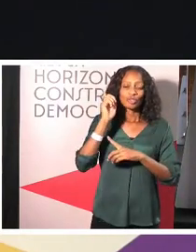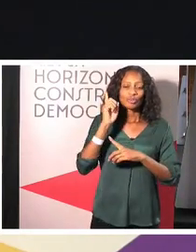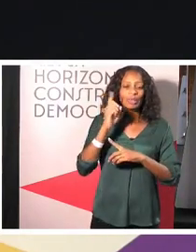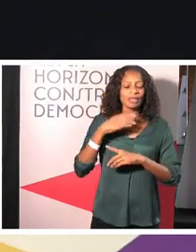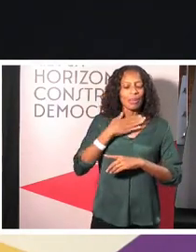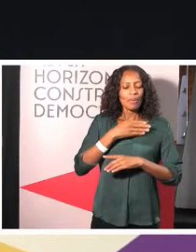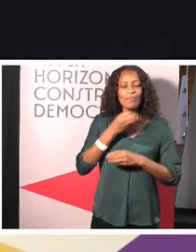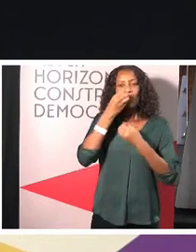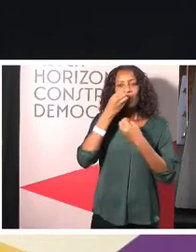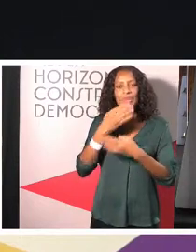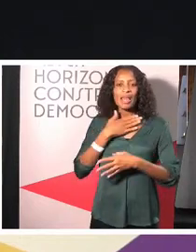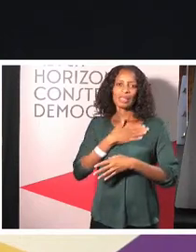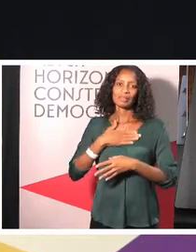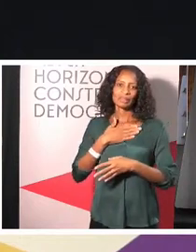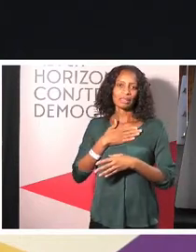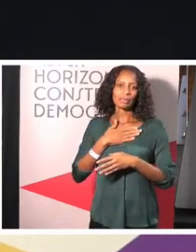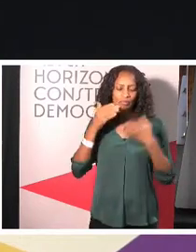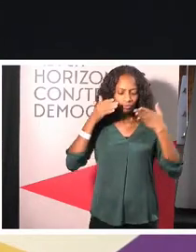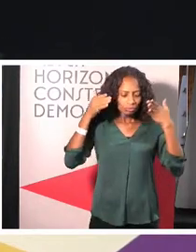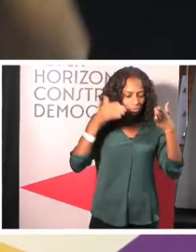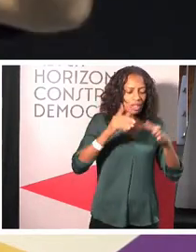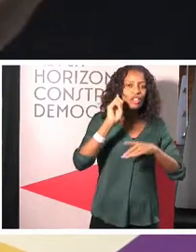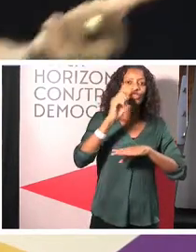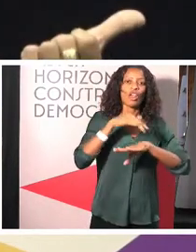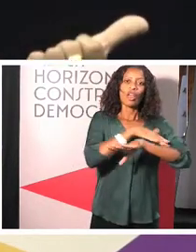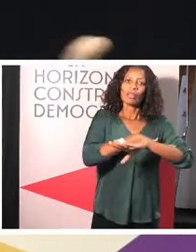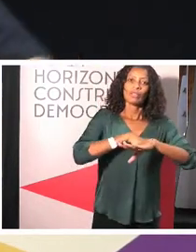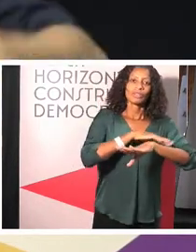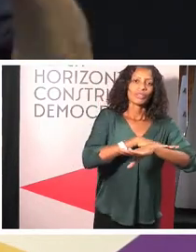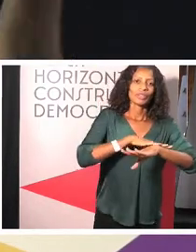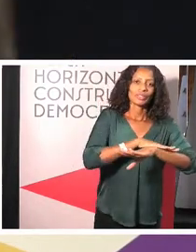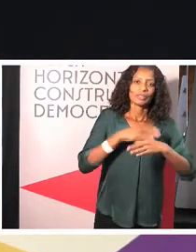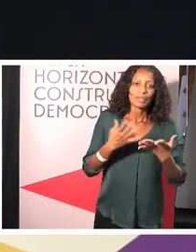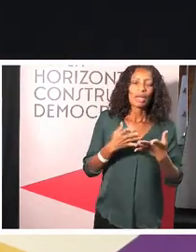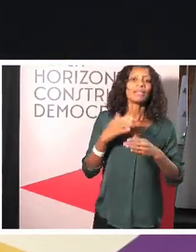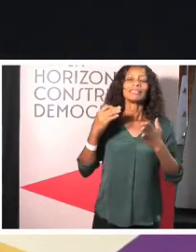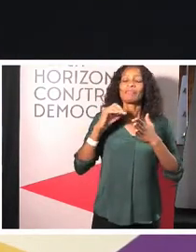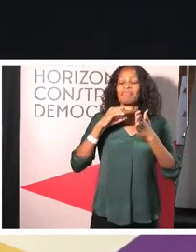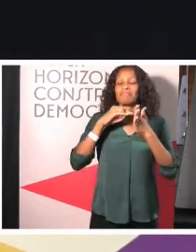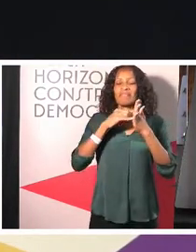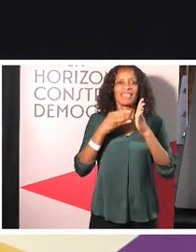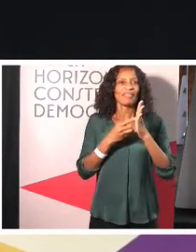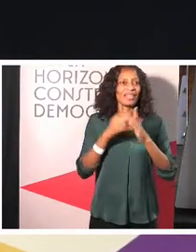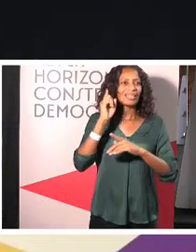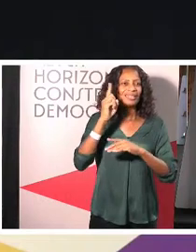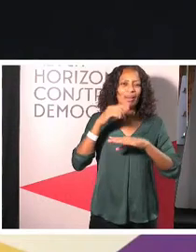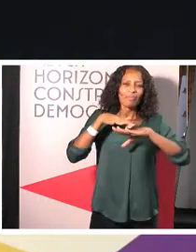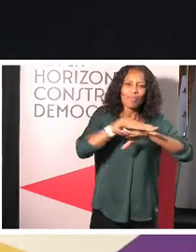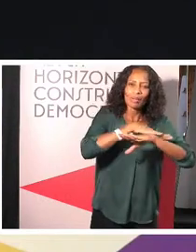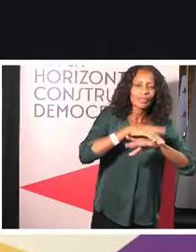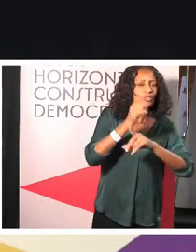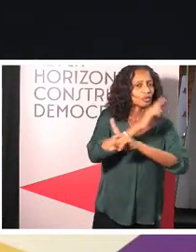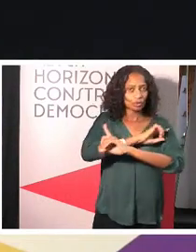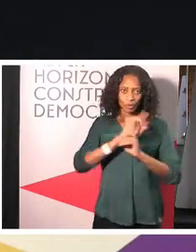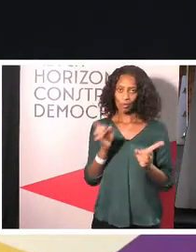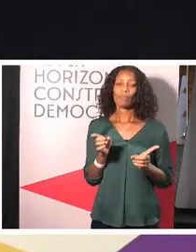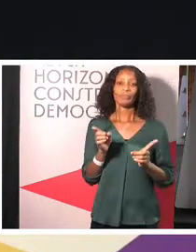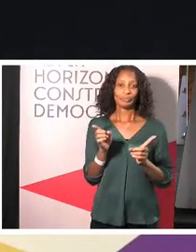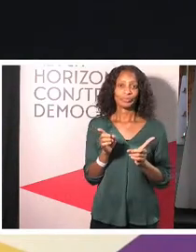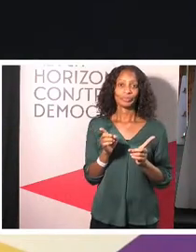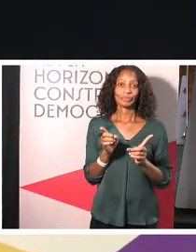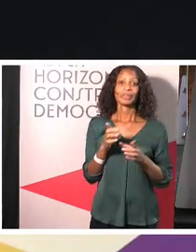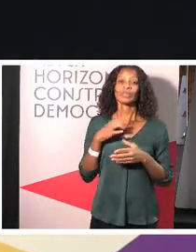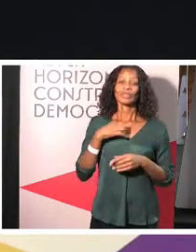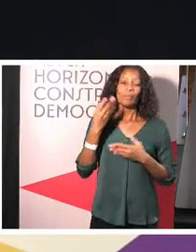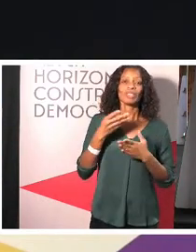rato premediadas y preplanificadas, ya sea por el mercado o ya sea por el Estado, y un tipo de instalaciones y un